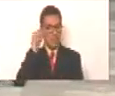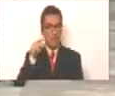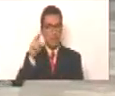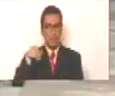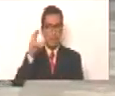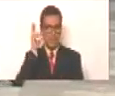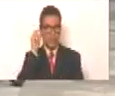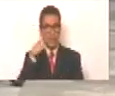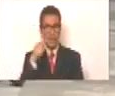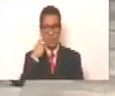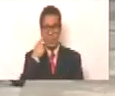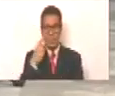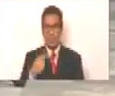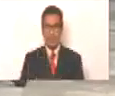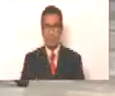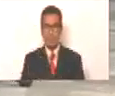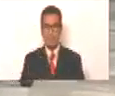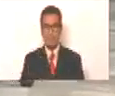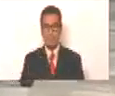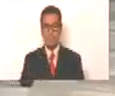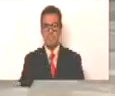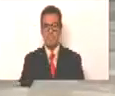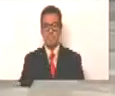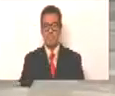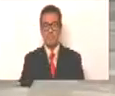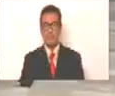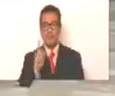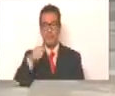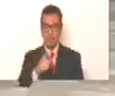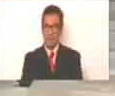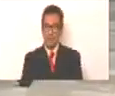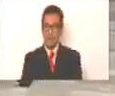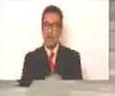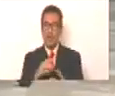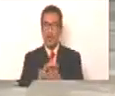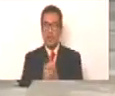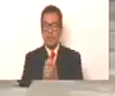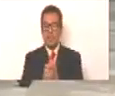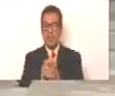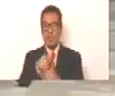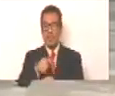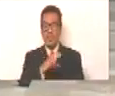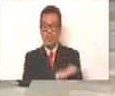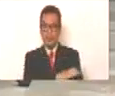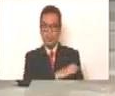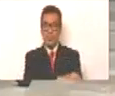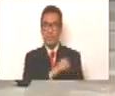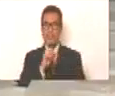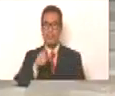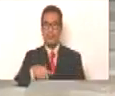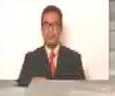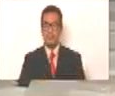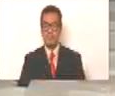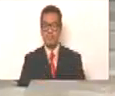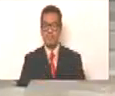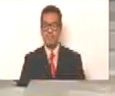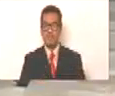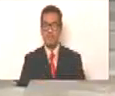ven, y a mis hermanos y amigos de la oposición. También mi